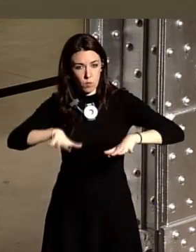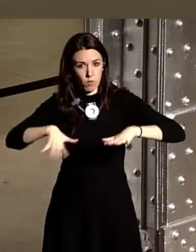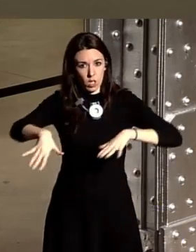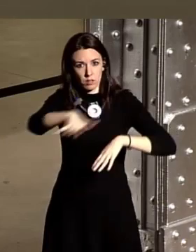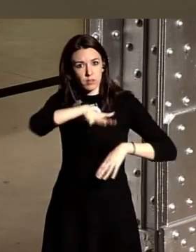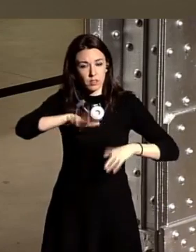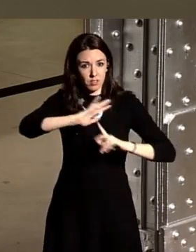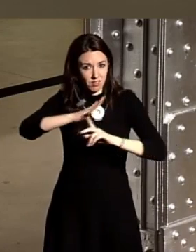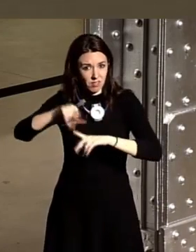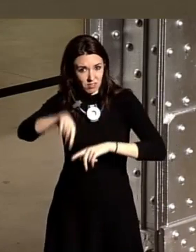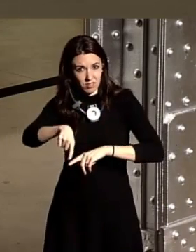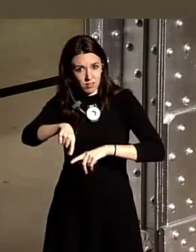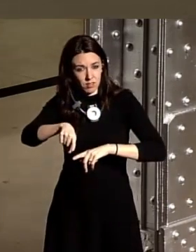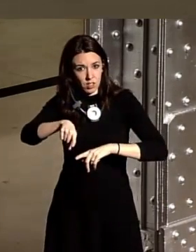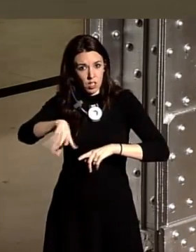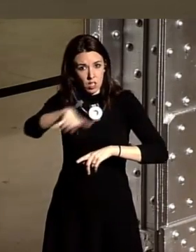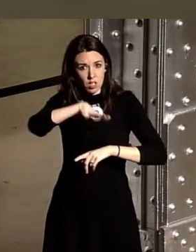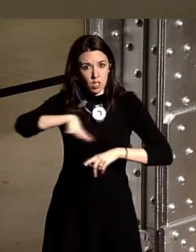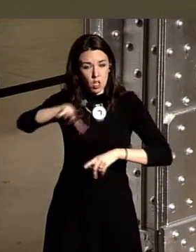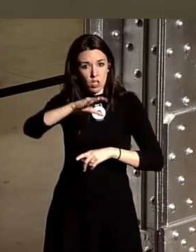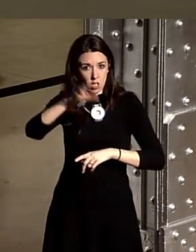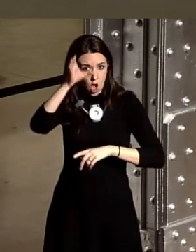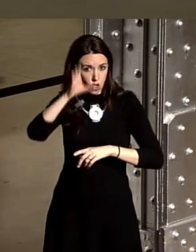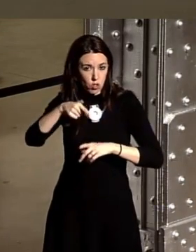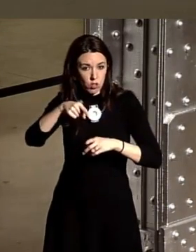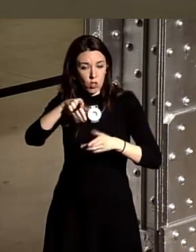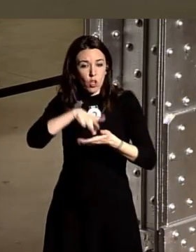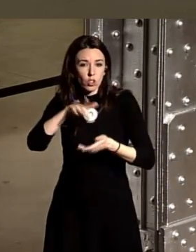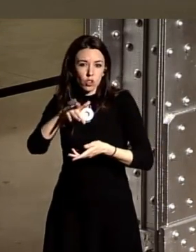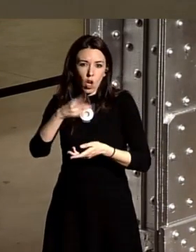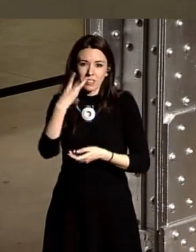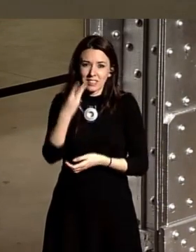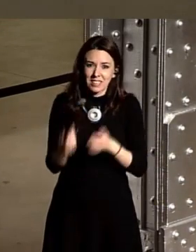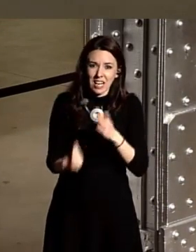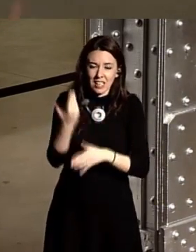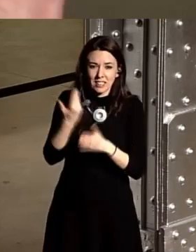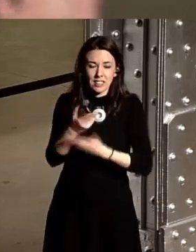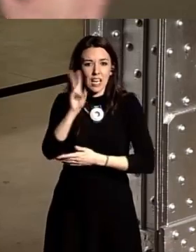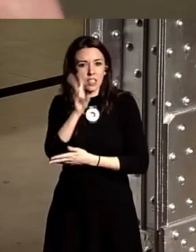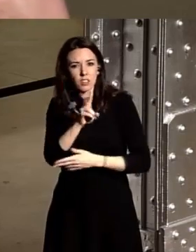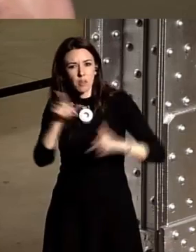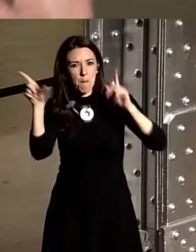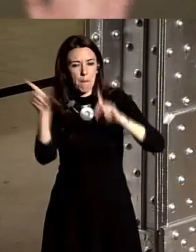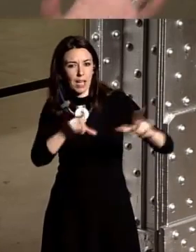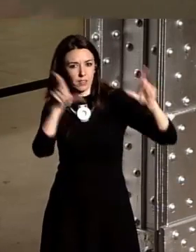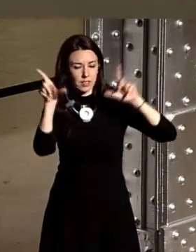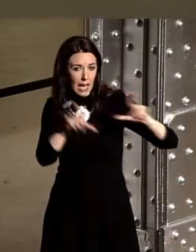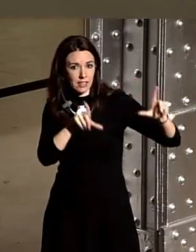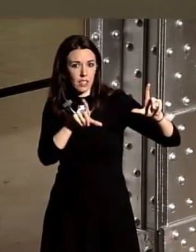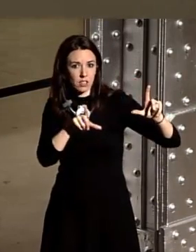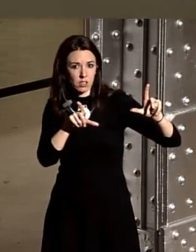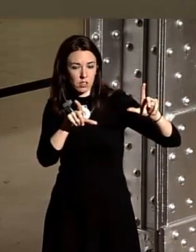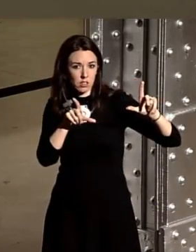headquarters de este Korengal Valley. Y pasamos como 3 días mirando las pantallas